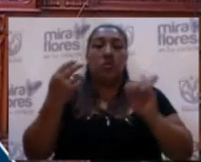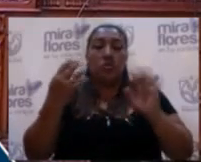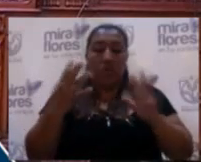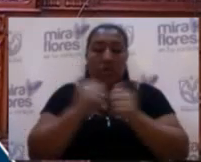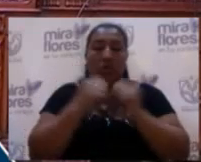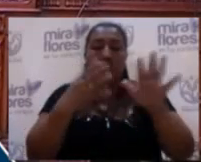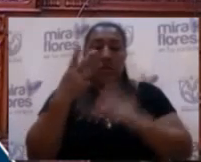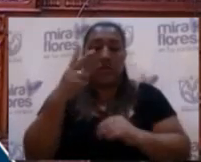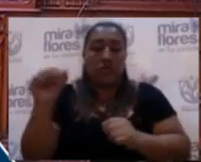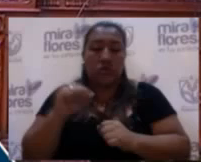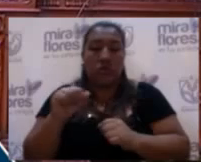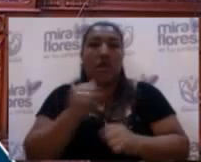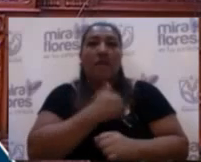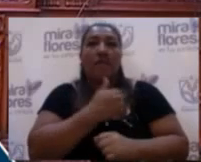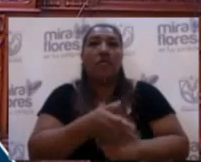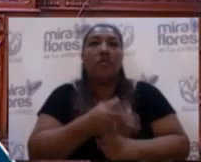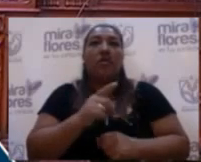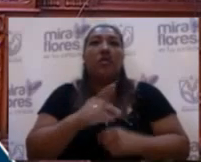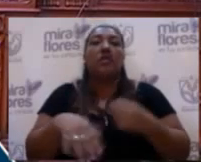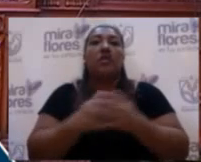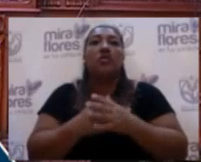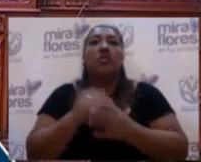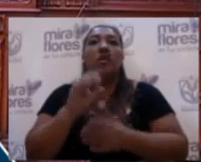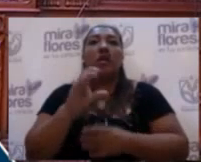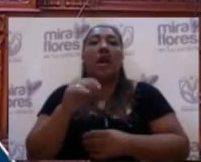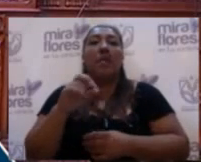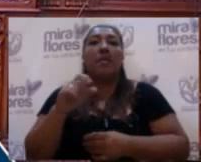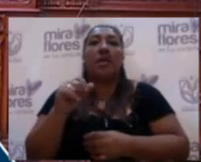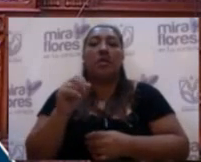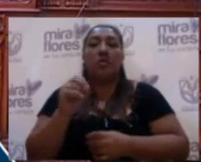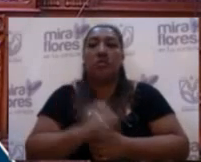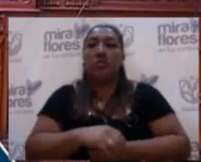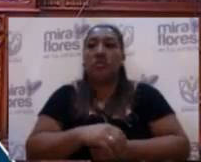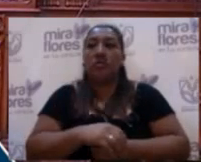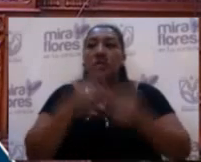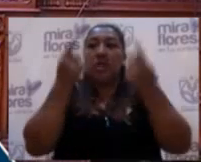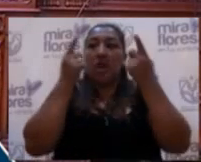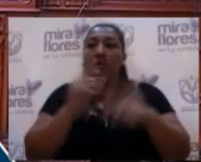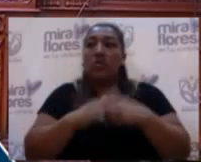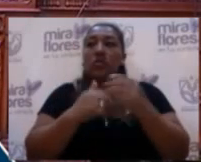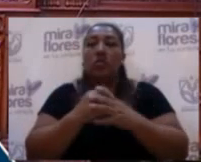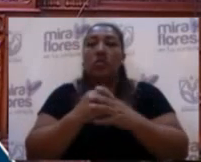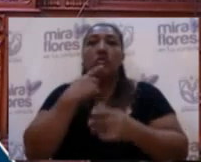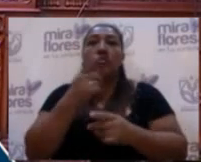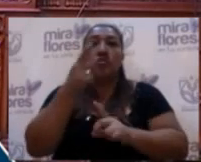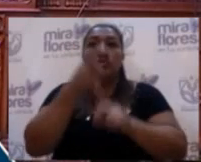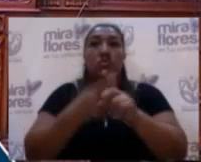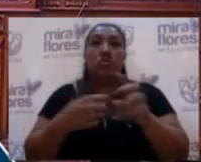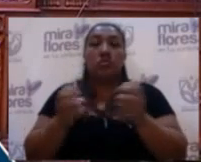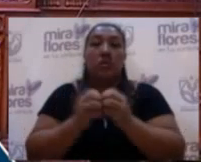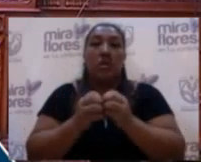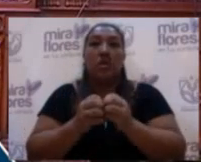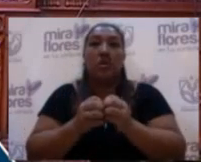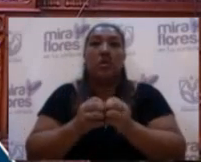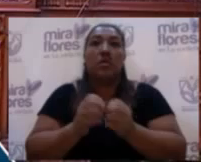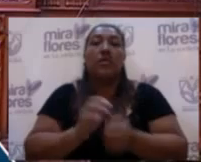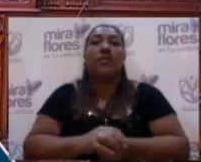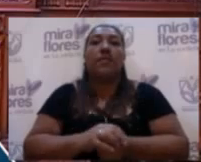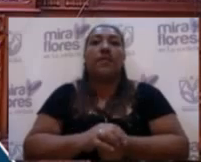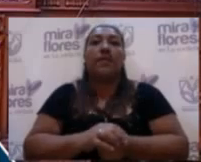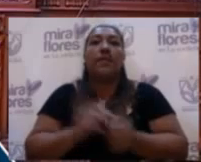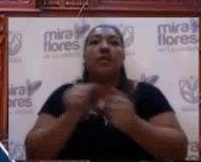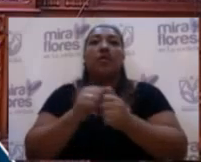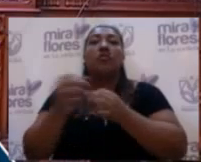9.229,92 soles a favor de la Asociación Traperos de San Pablo, de acuerdo a la documentación anexa y de conformidad a las